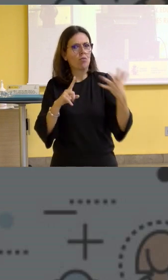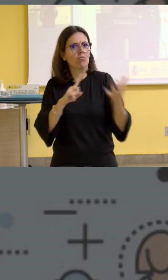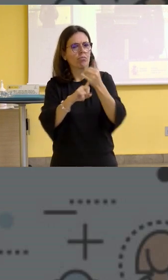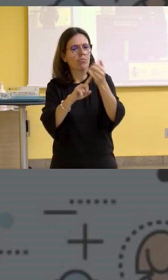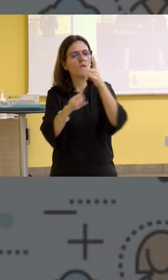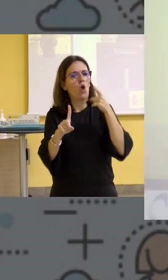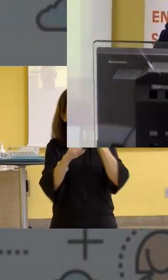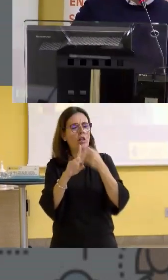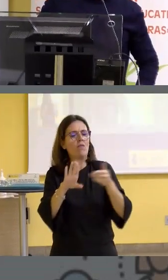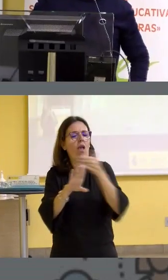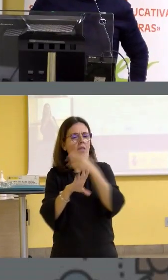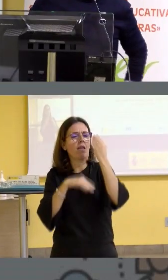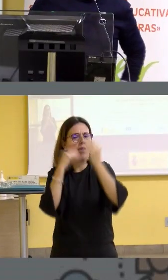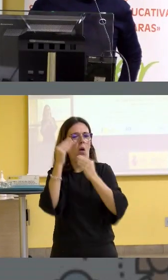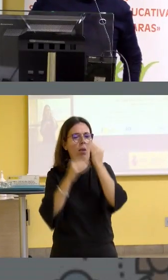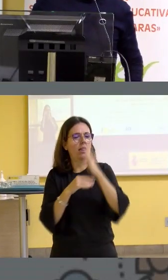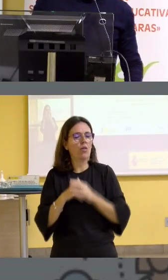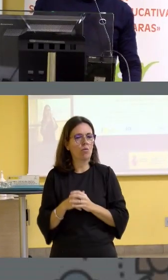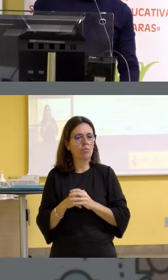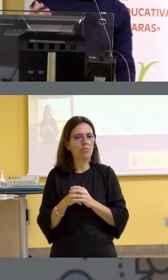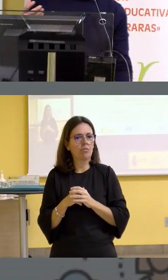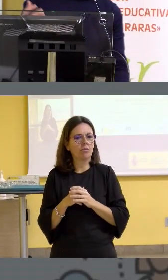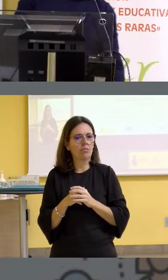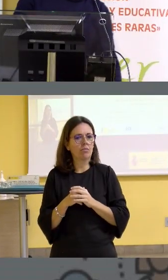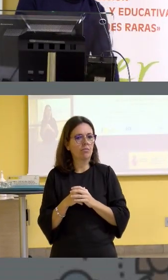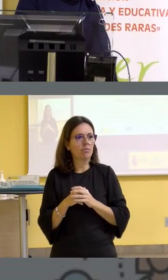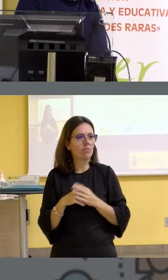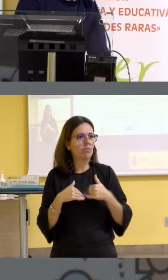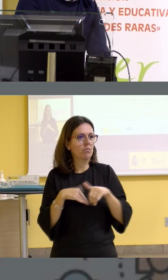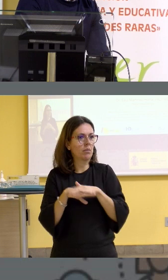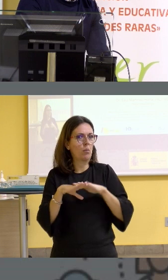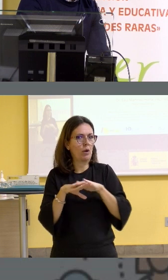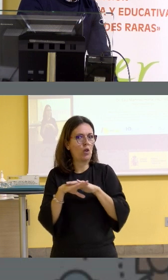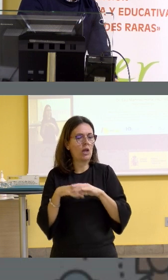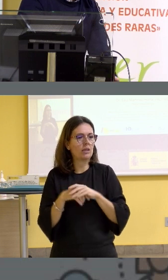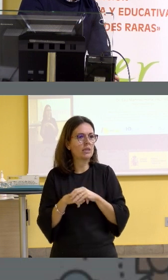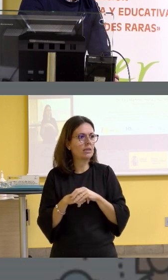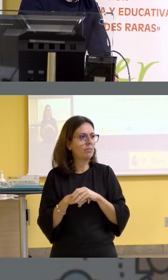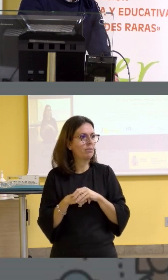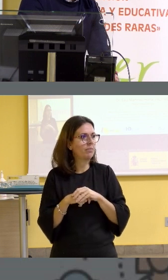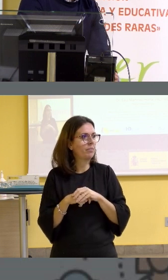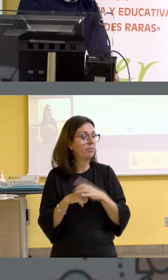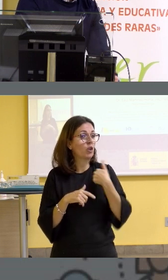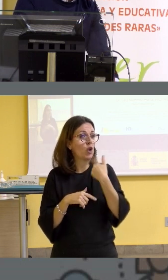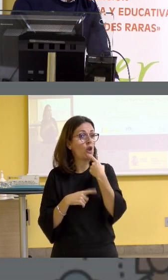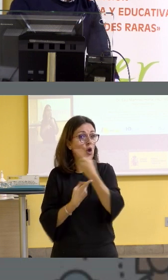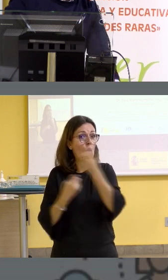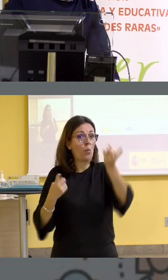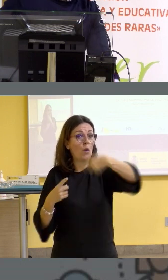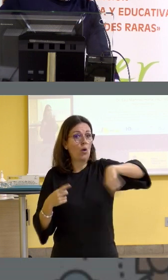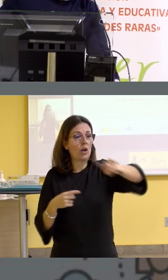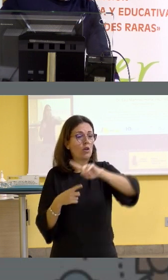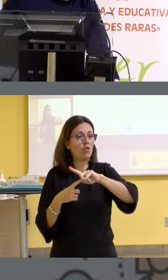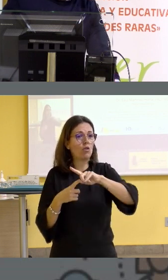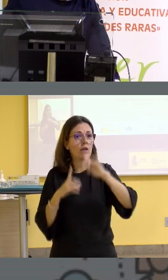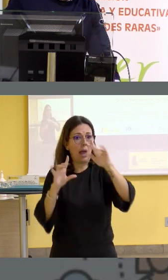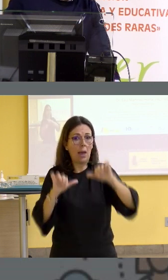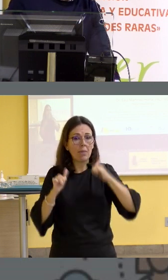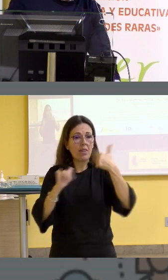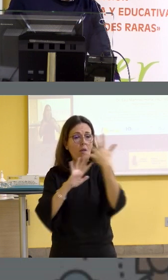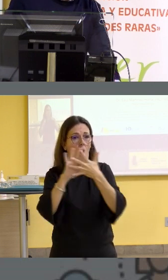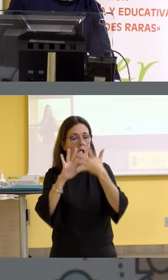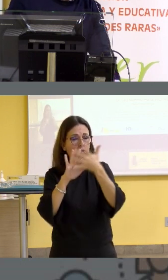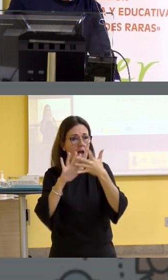objetivos que nos habíamos planteado en su día. Sí. Lo digo por ellos, que hemos empezado a